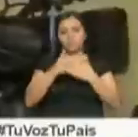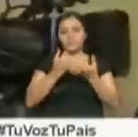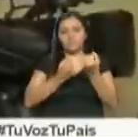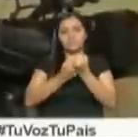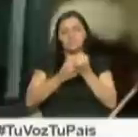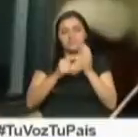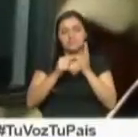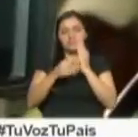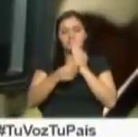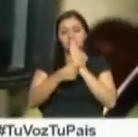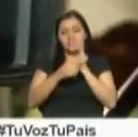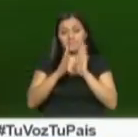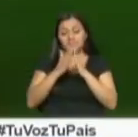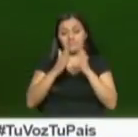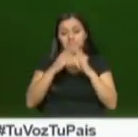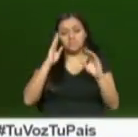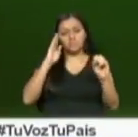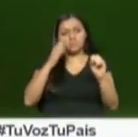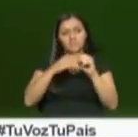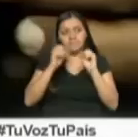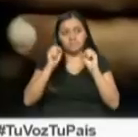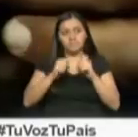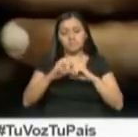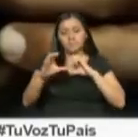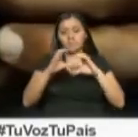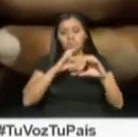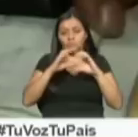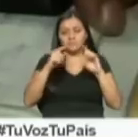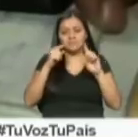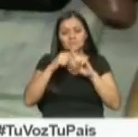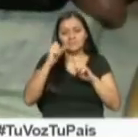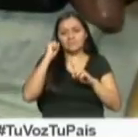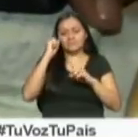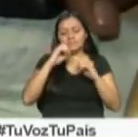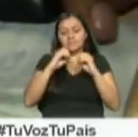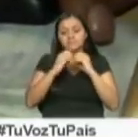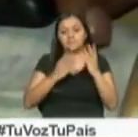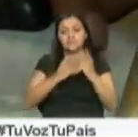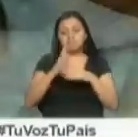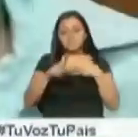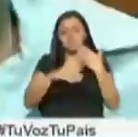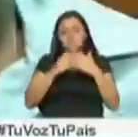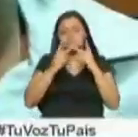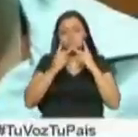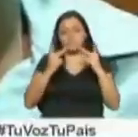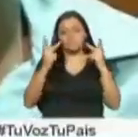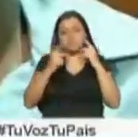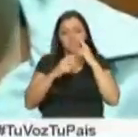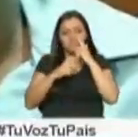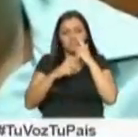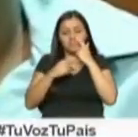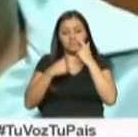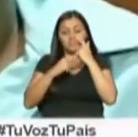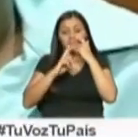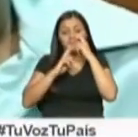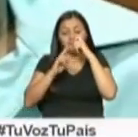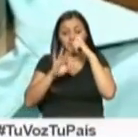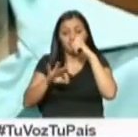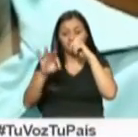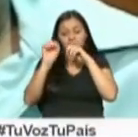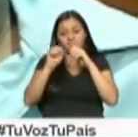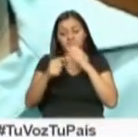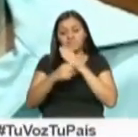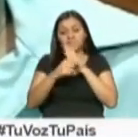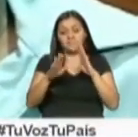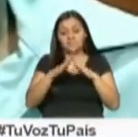libro, cuyo propósito es recordar que la comunicación es un derecho y un servicio público. Son resultados muy importantes porque